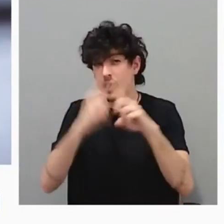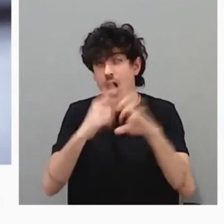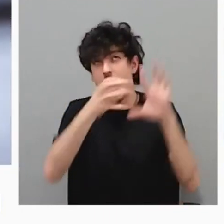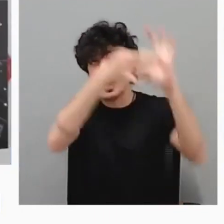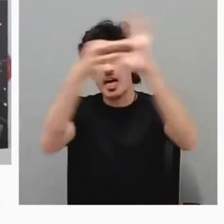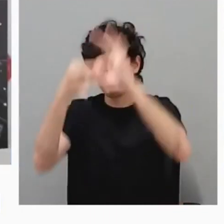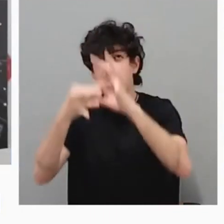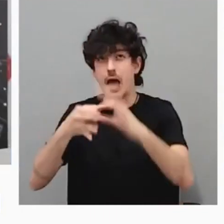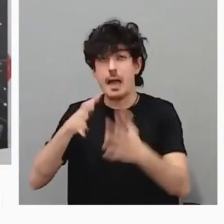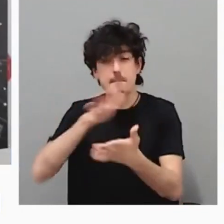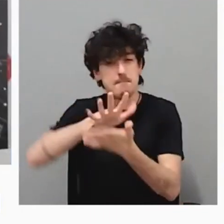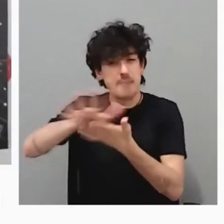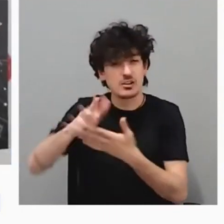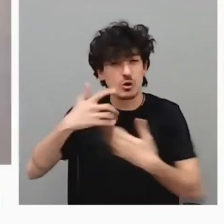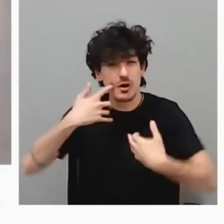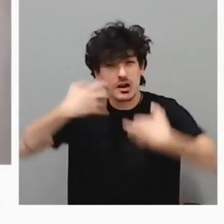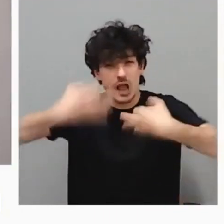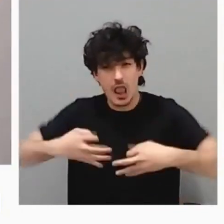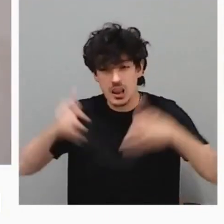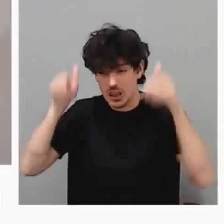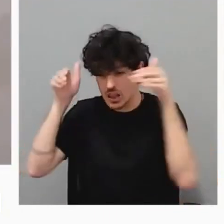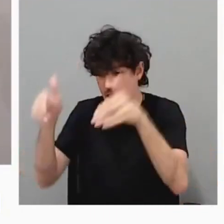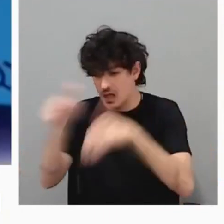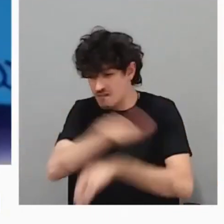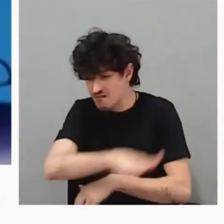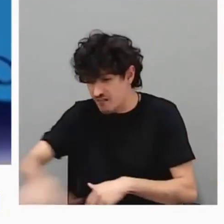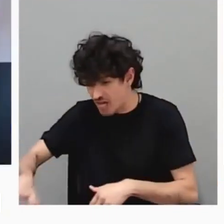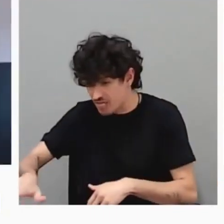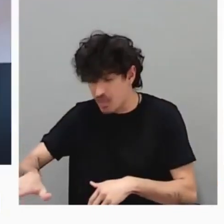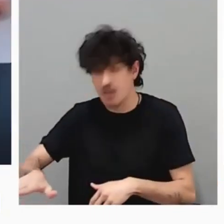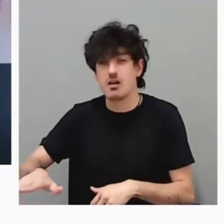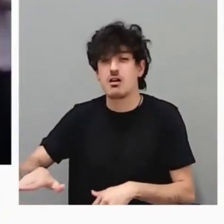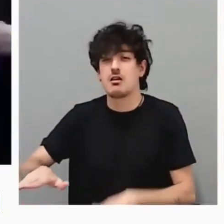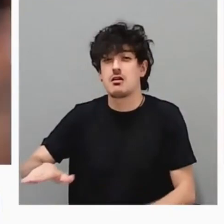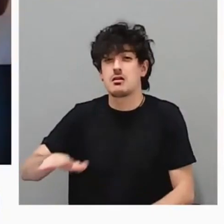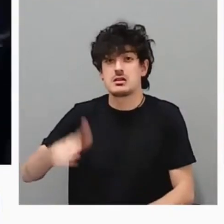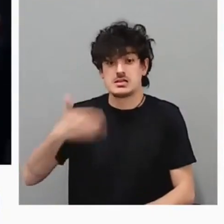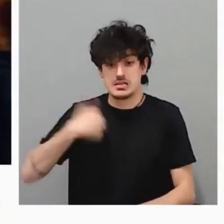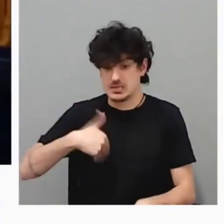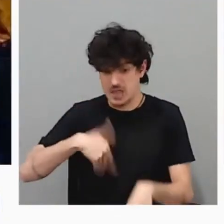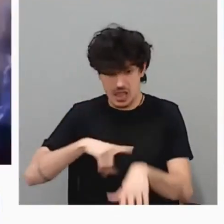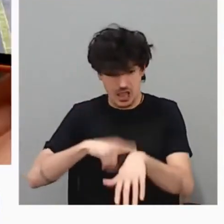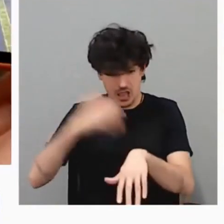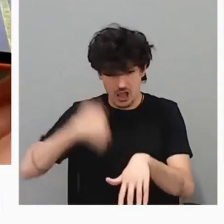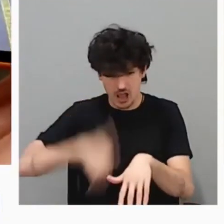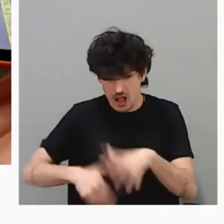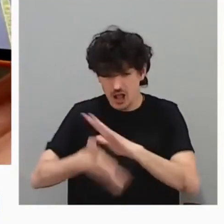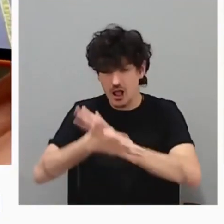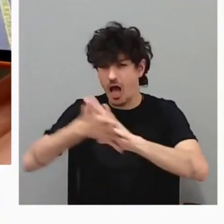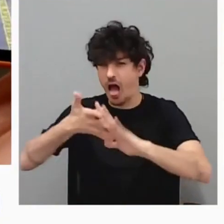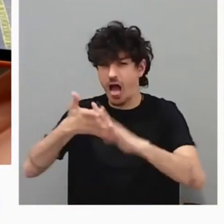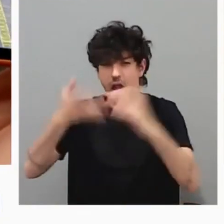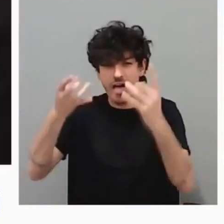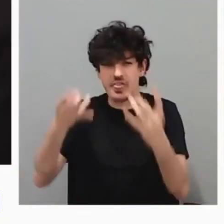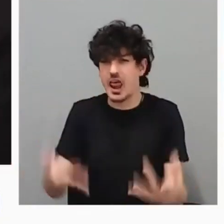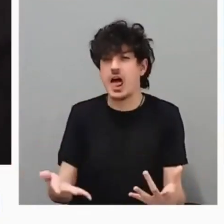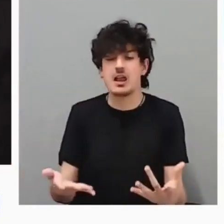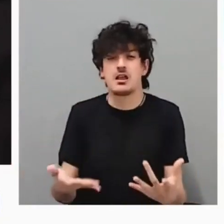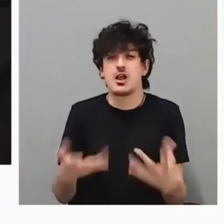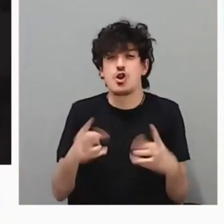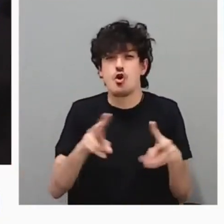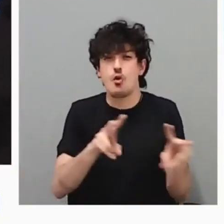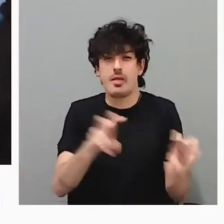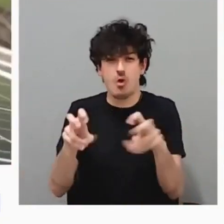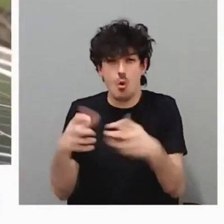y positivo con foco en la infancia. Es hora de acelerar la innovación juntos. Es hora de encontrar